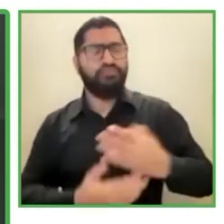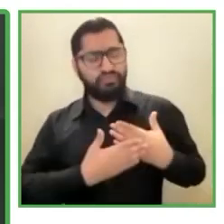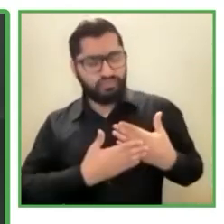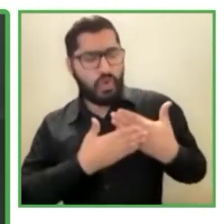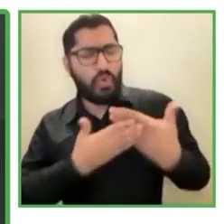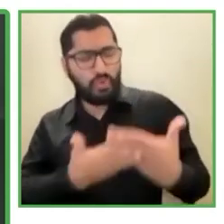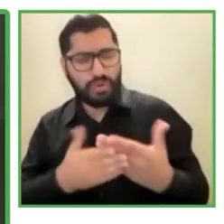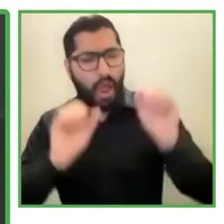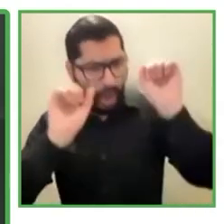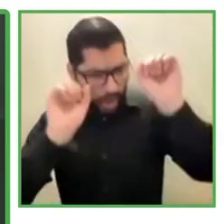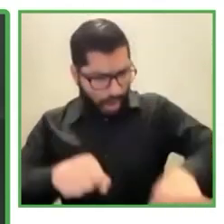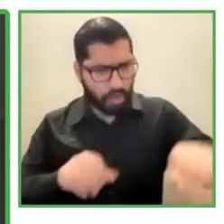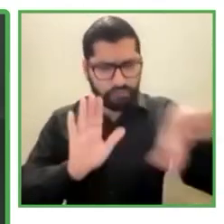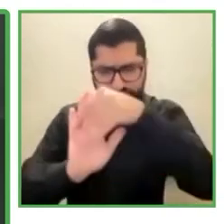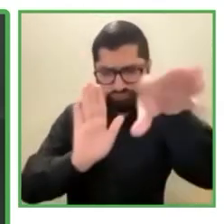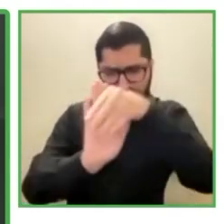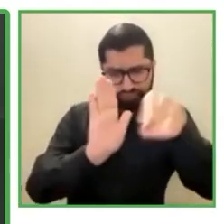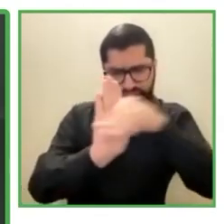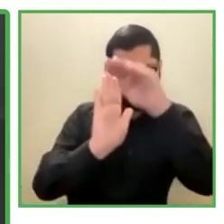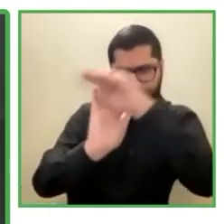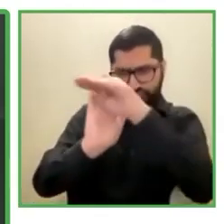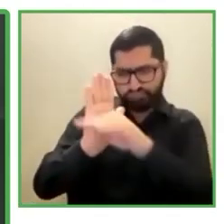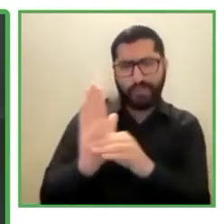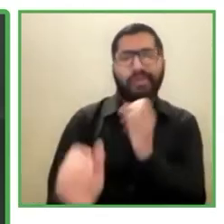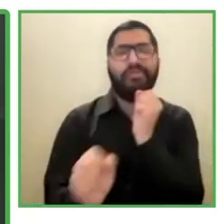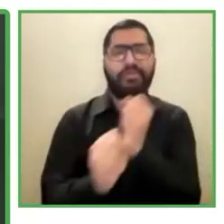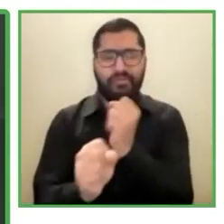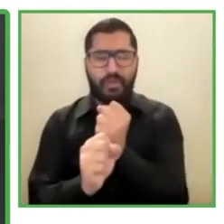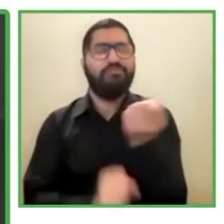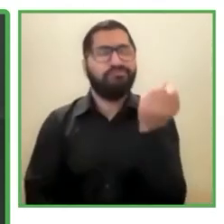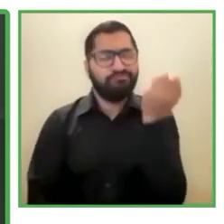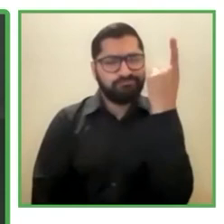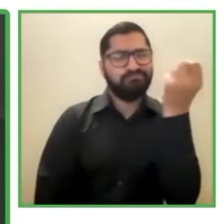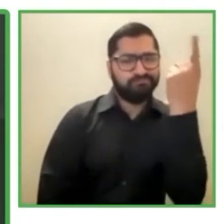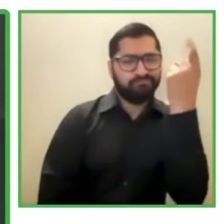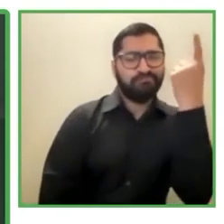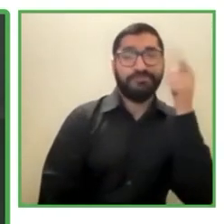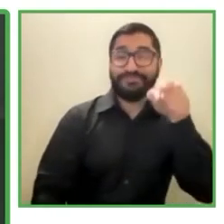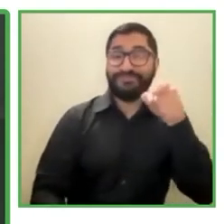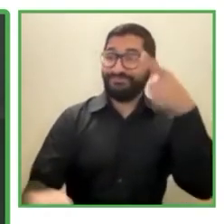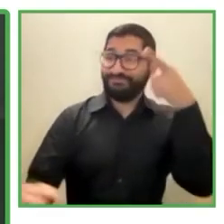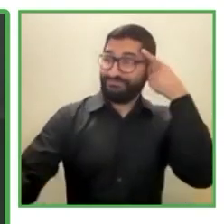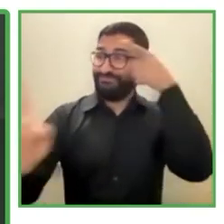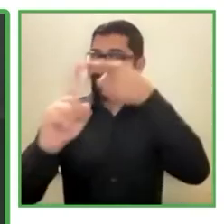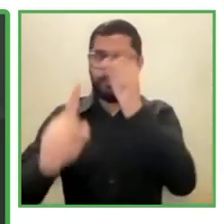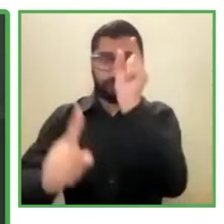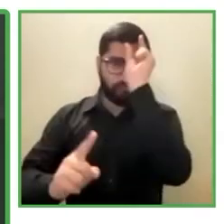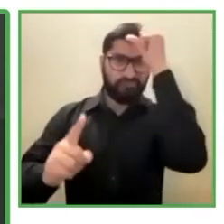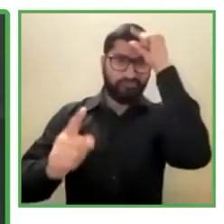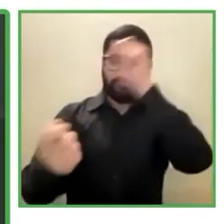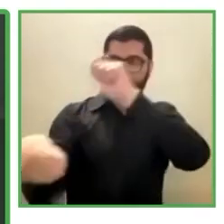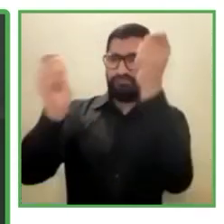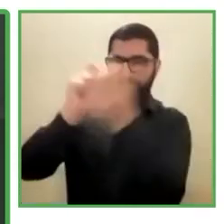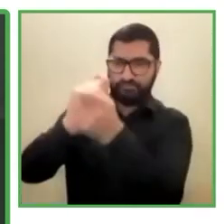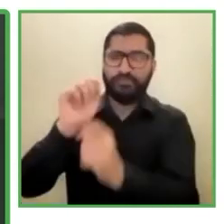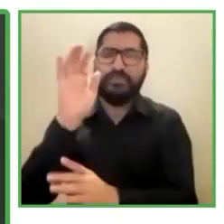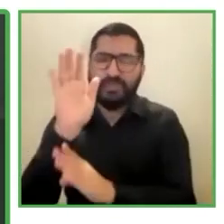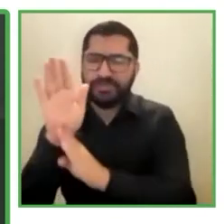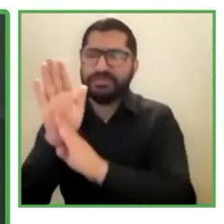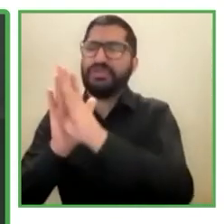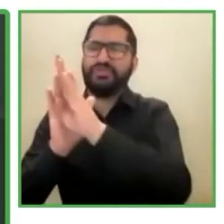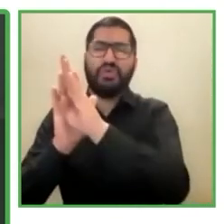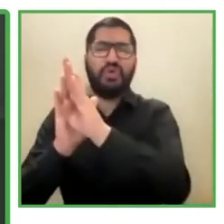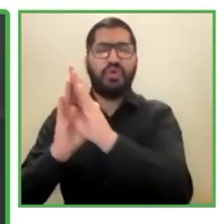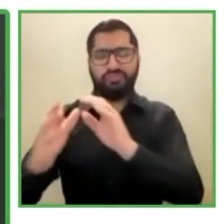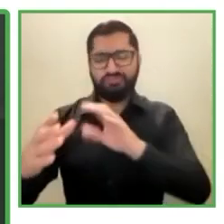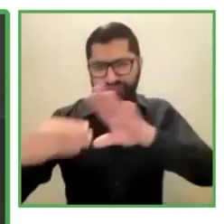comprende la renovación del paradigma de desarrollo, incluyendo principalmente la dimensión